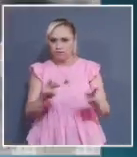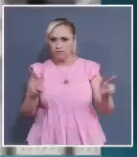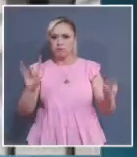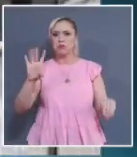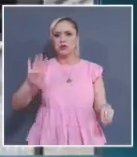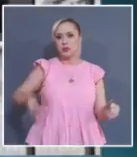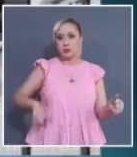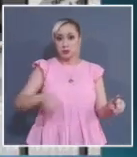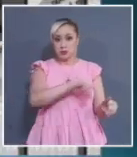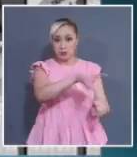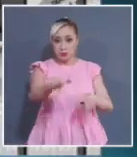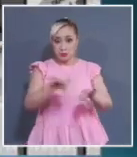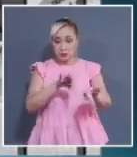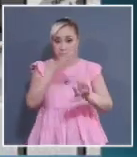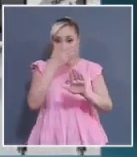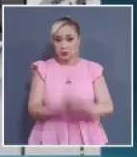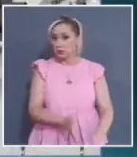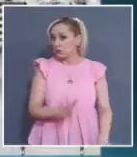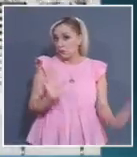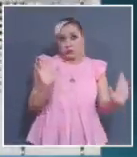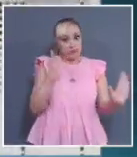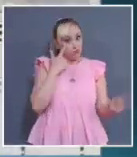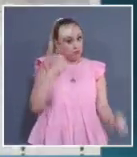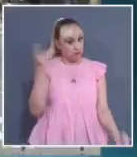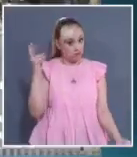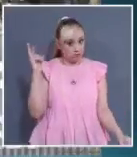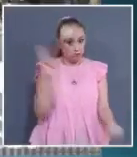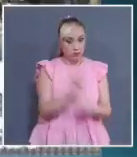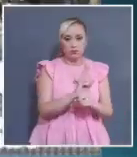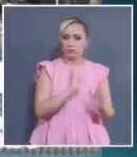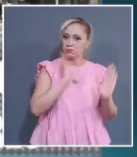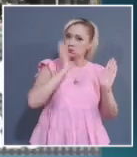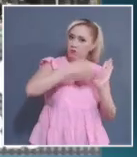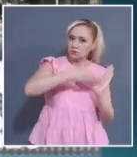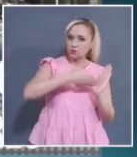la Federación, así como la utilización de programas